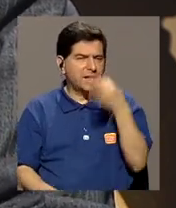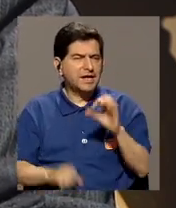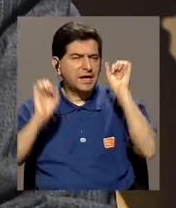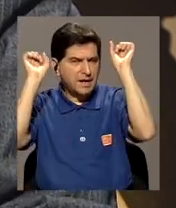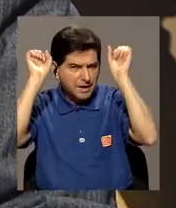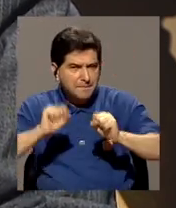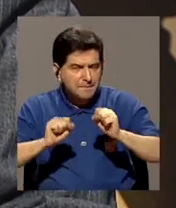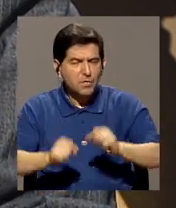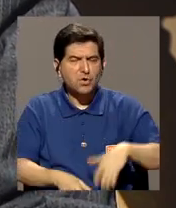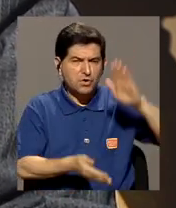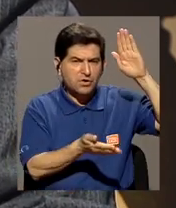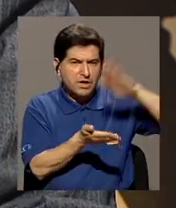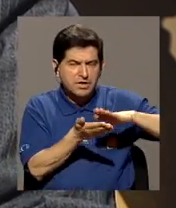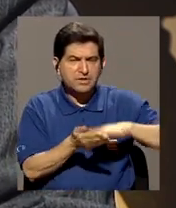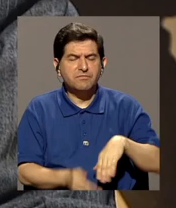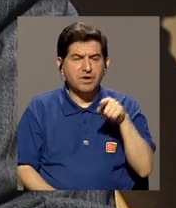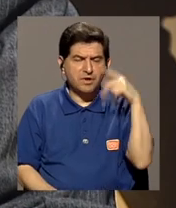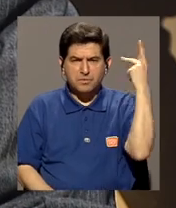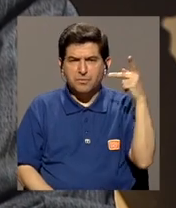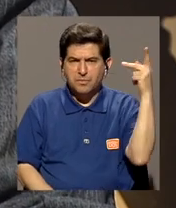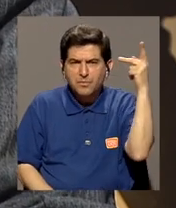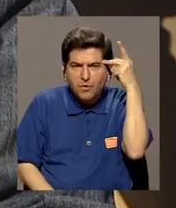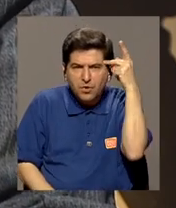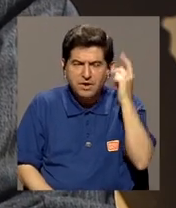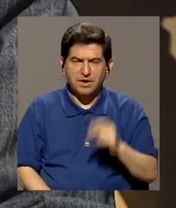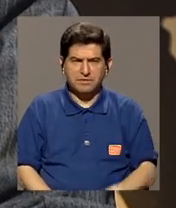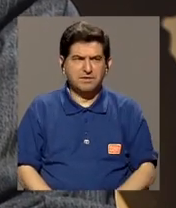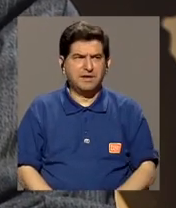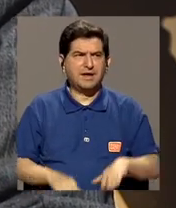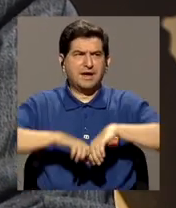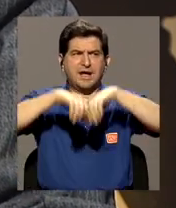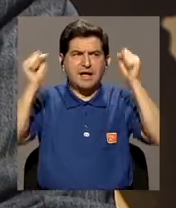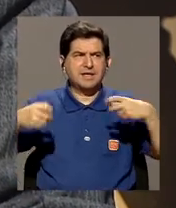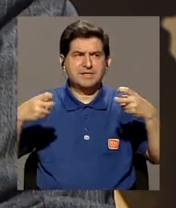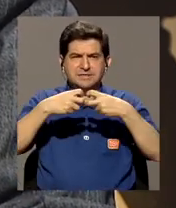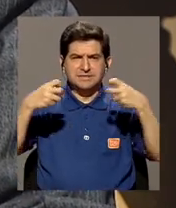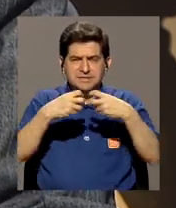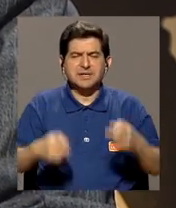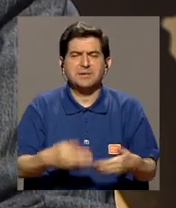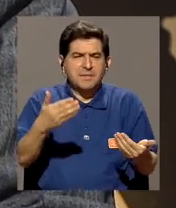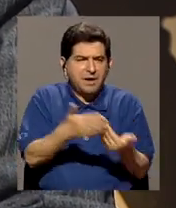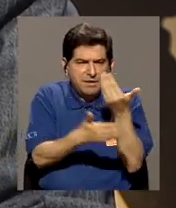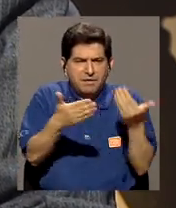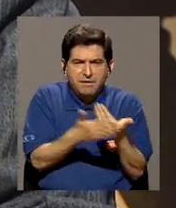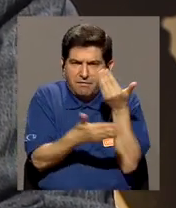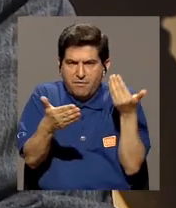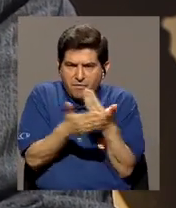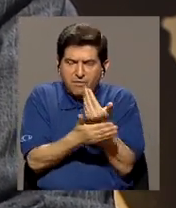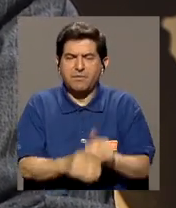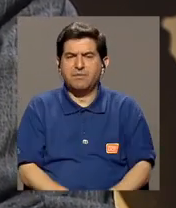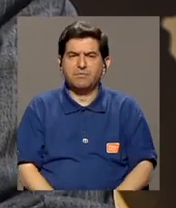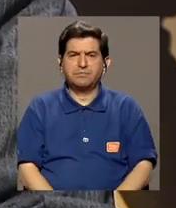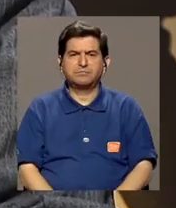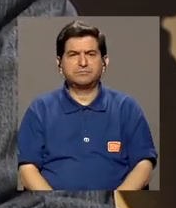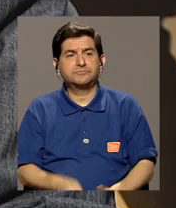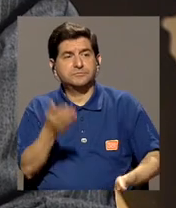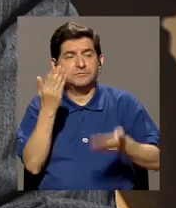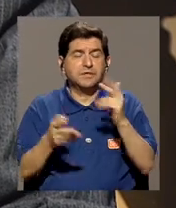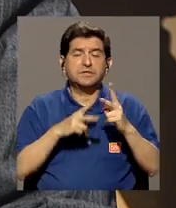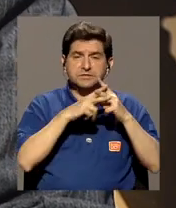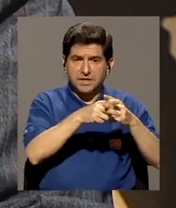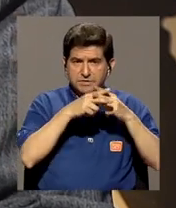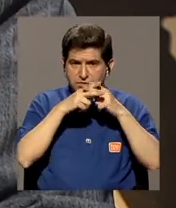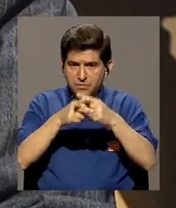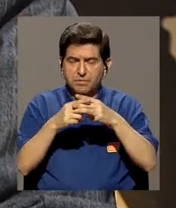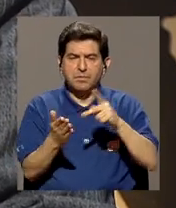se bajen las tarifas con esa política de usted un sistema eléctrico renovable tomando préstamos